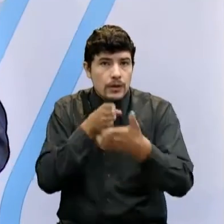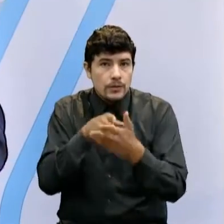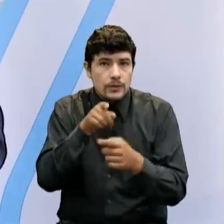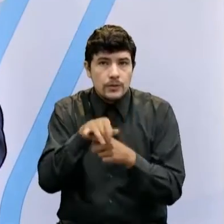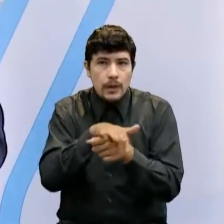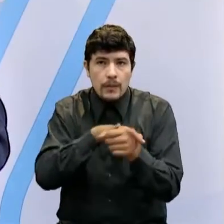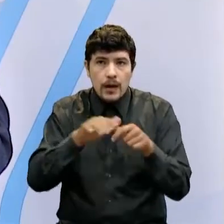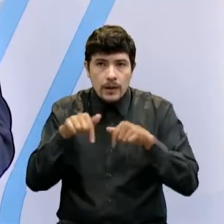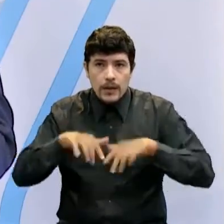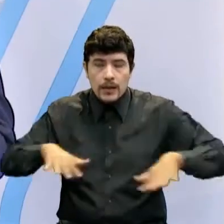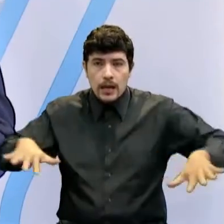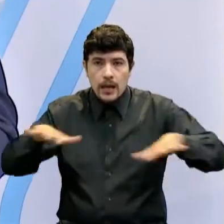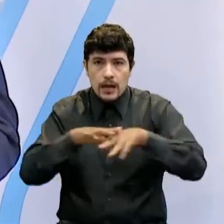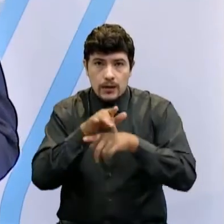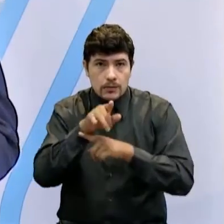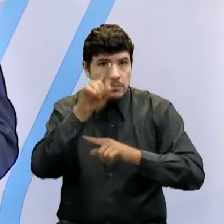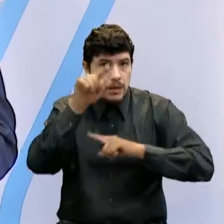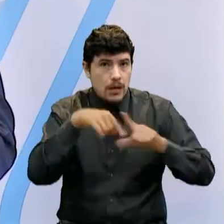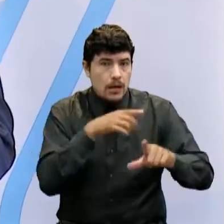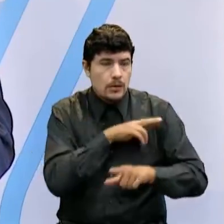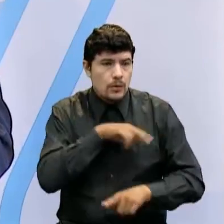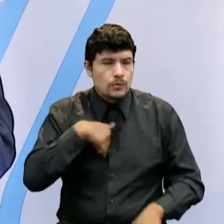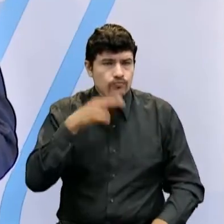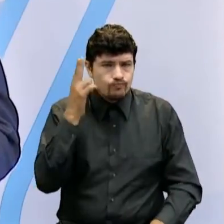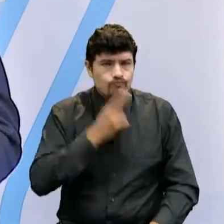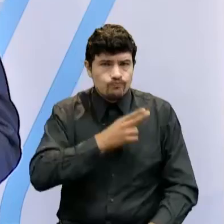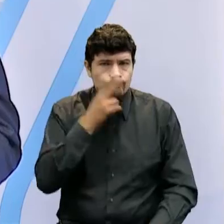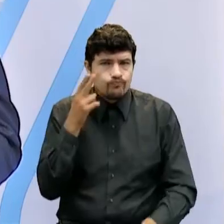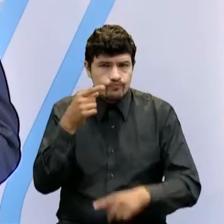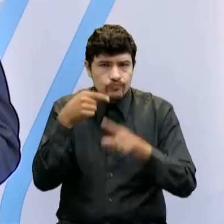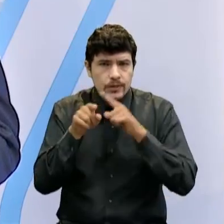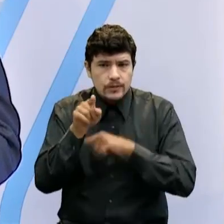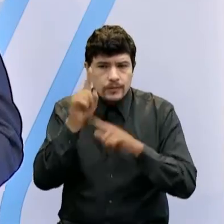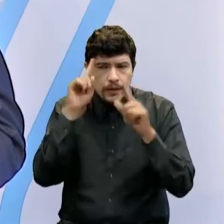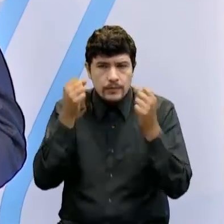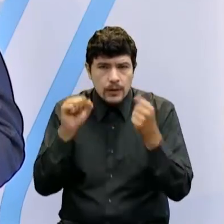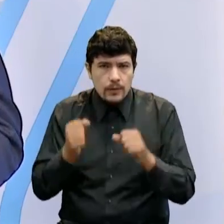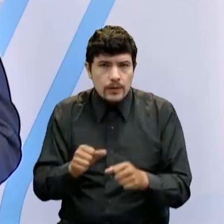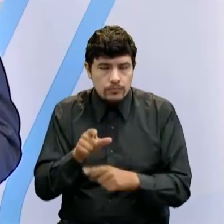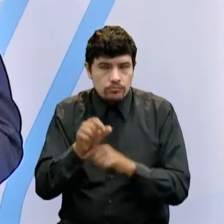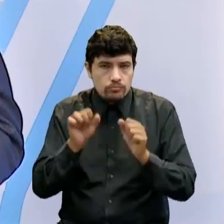sector, envíela. Nosotros se la publicamos y nos comprometemos a hacerle llegar esta preocupación a las autoridades.